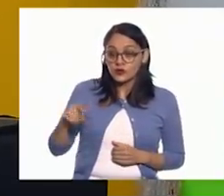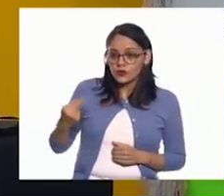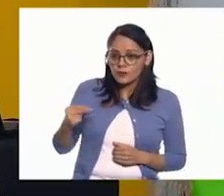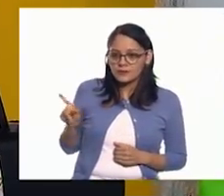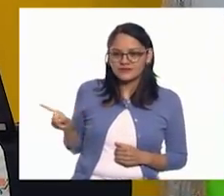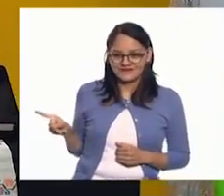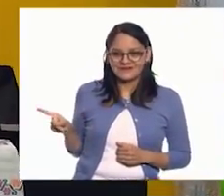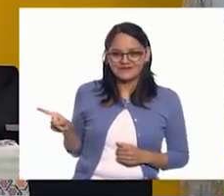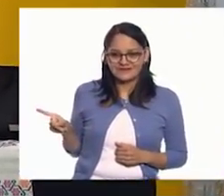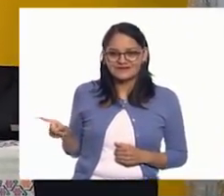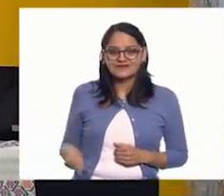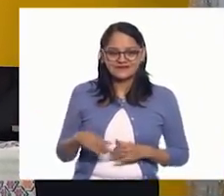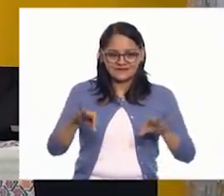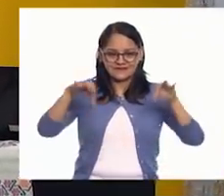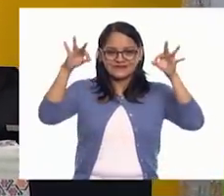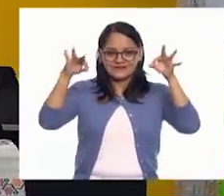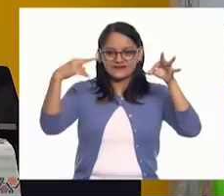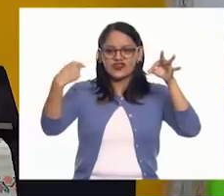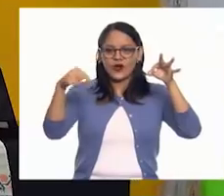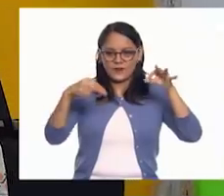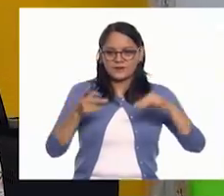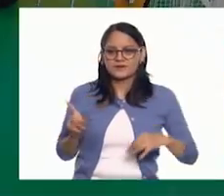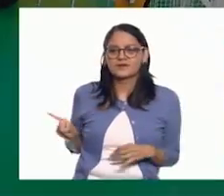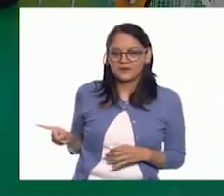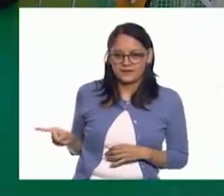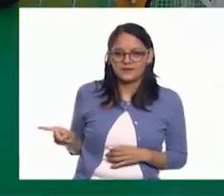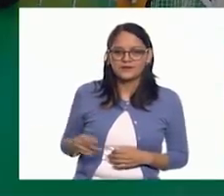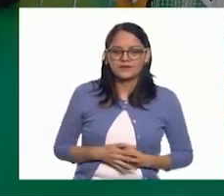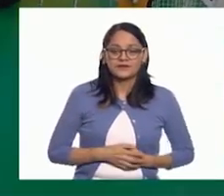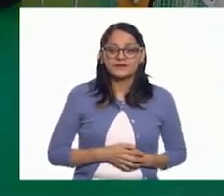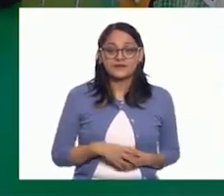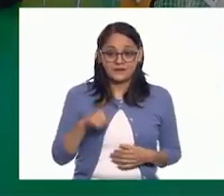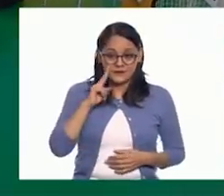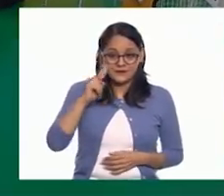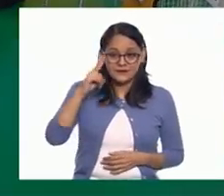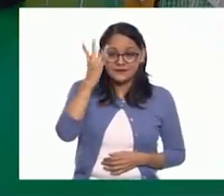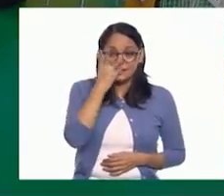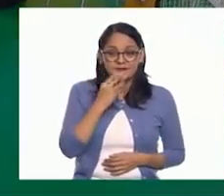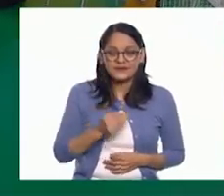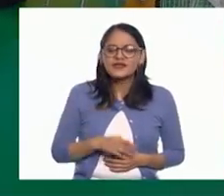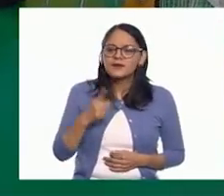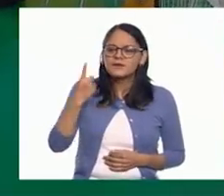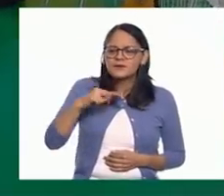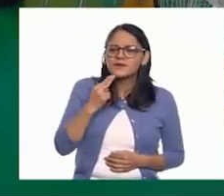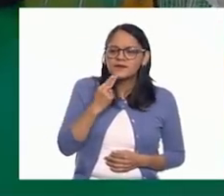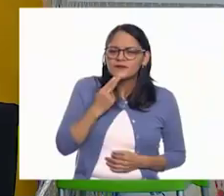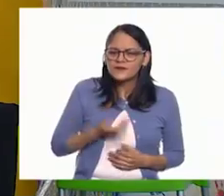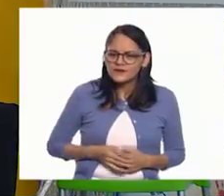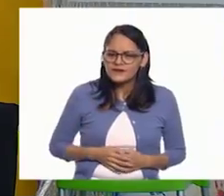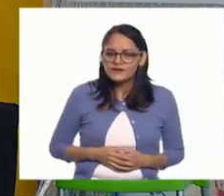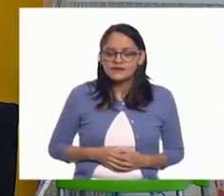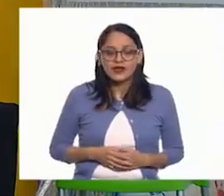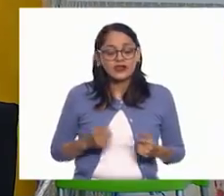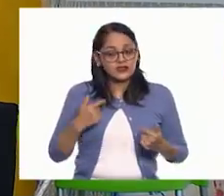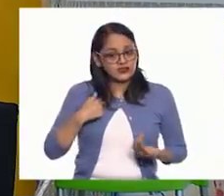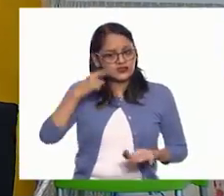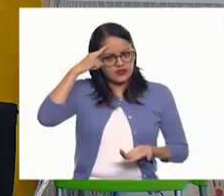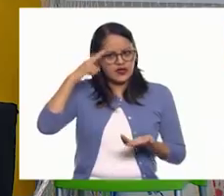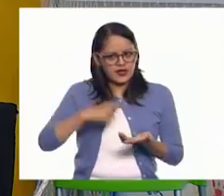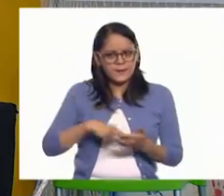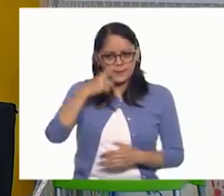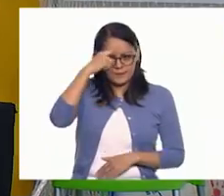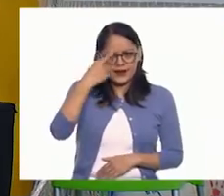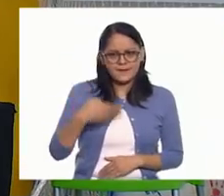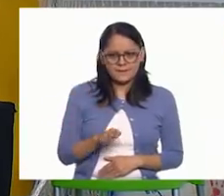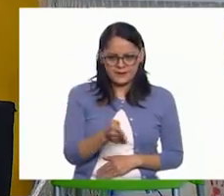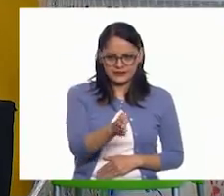cosa se llama atarraya. Vean qué bonita es. ¿Sabes para qué sirve? Me imagino que sirve para pescar, pero así no